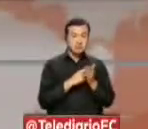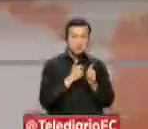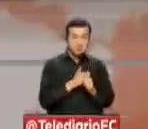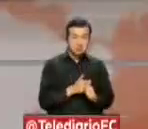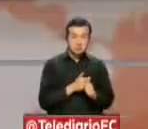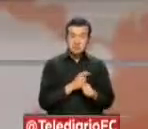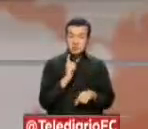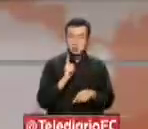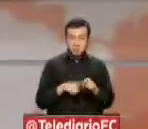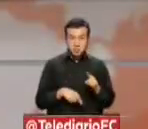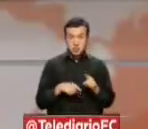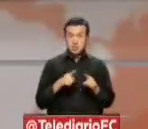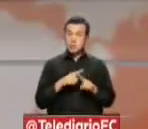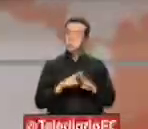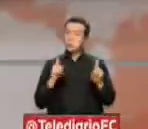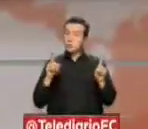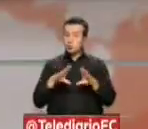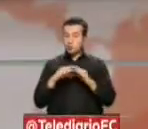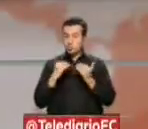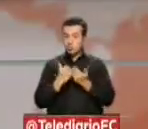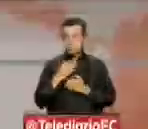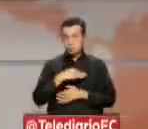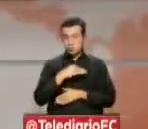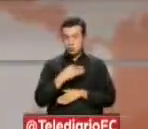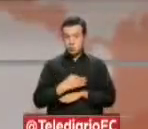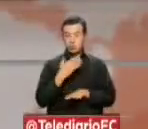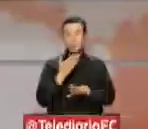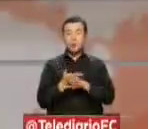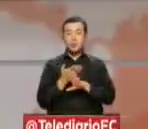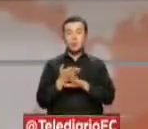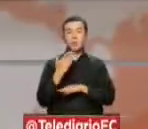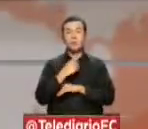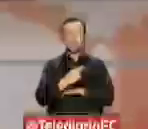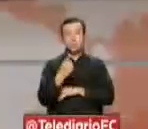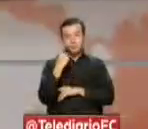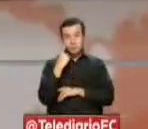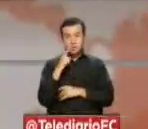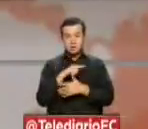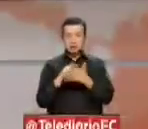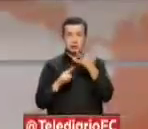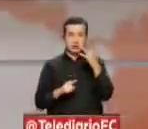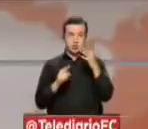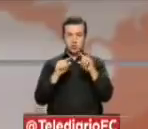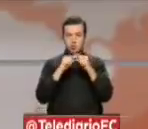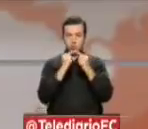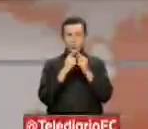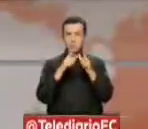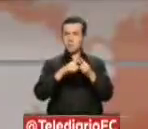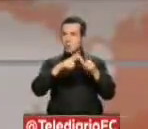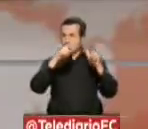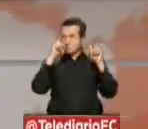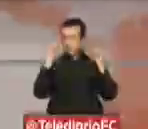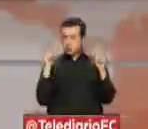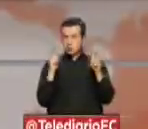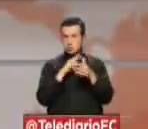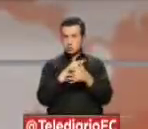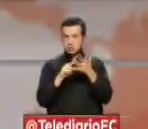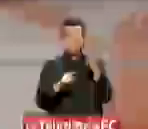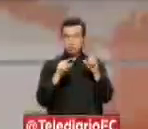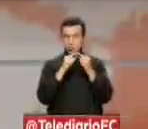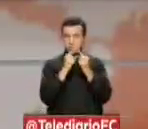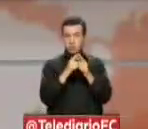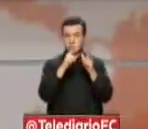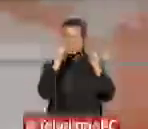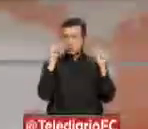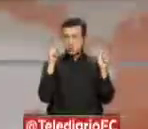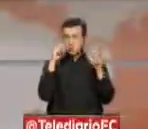permanente. En esta particular propuesta se establece que las cinco mayores bancadas tienen que,